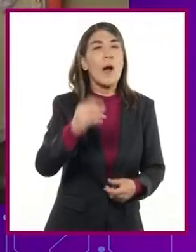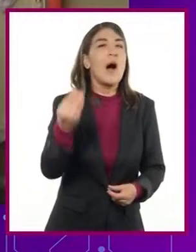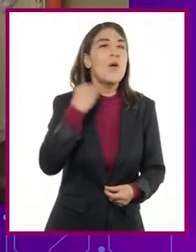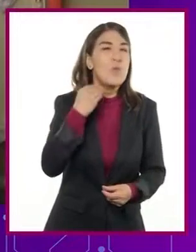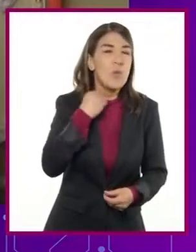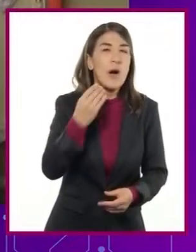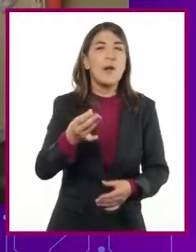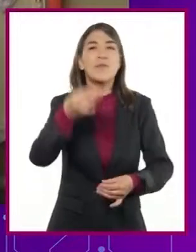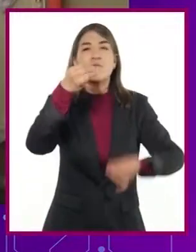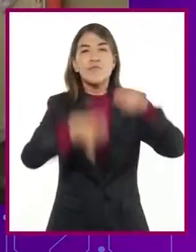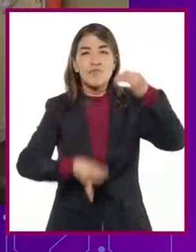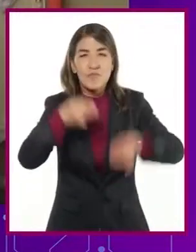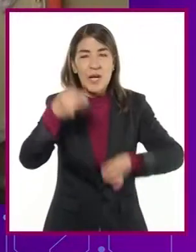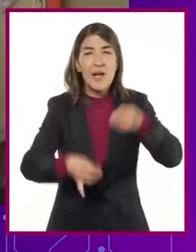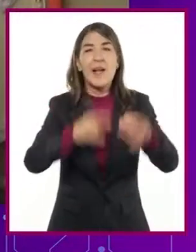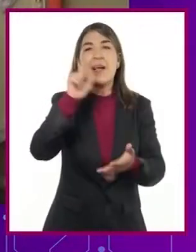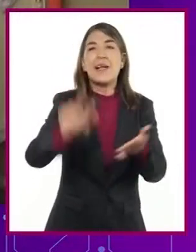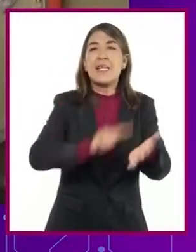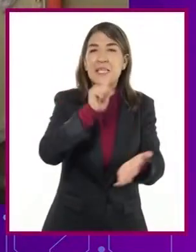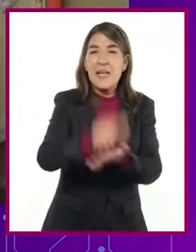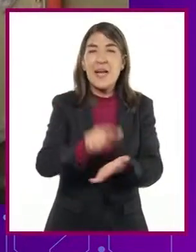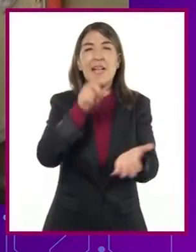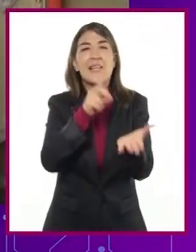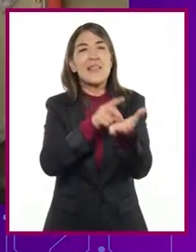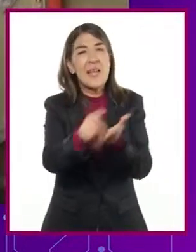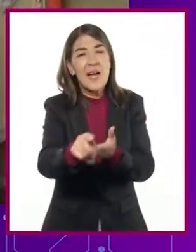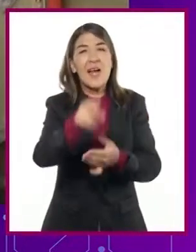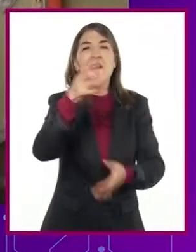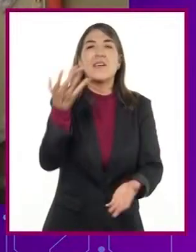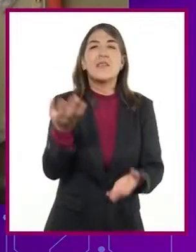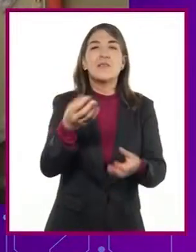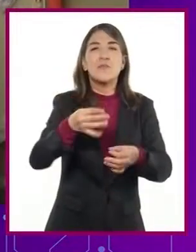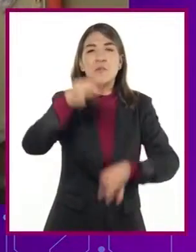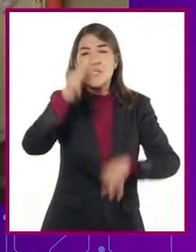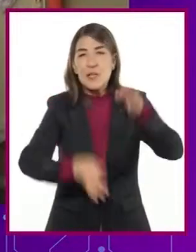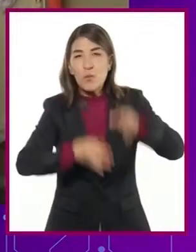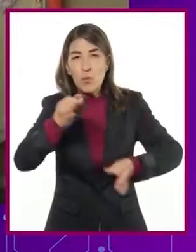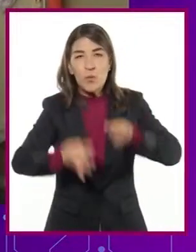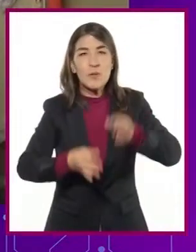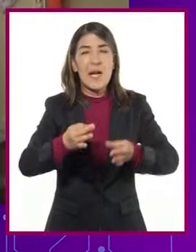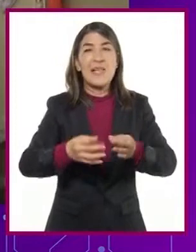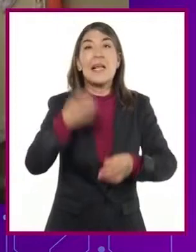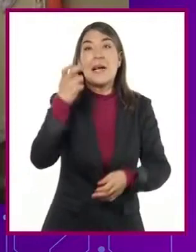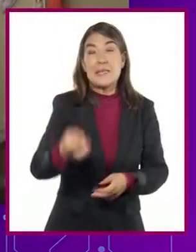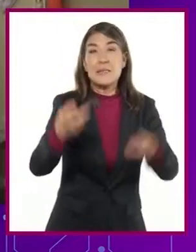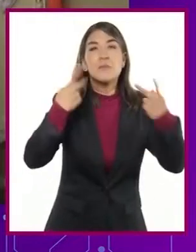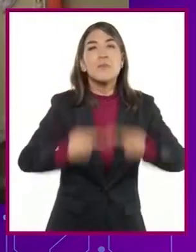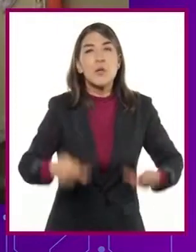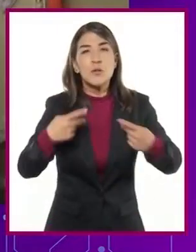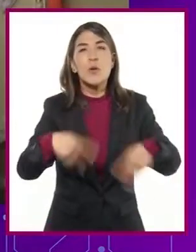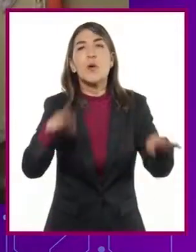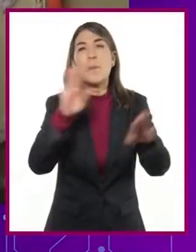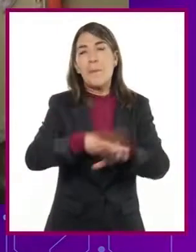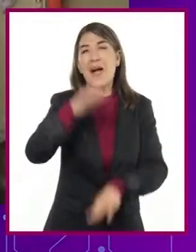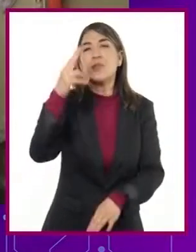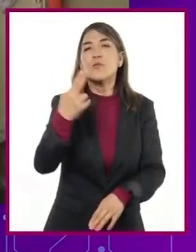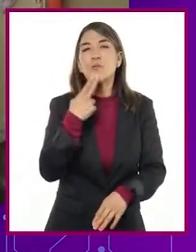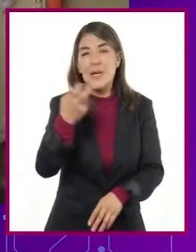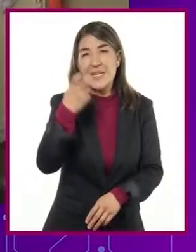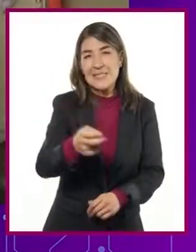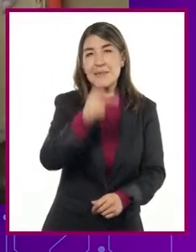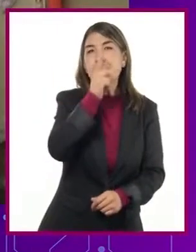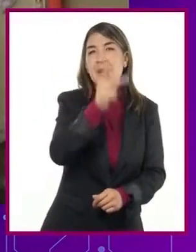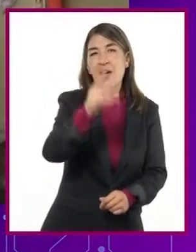de tribunales, de leyes, de derecho, de jueces. Son estas personas quienes más utilizan este